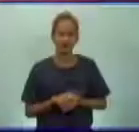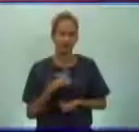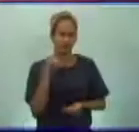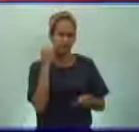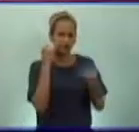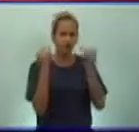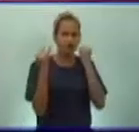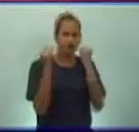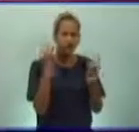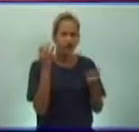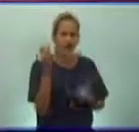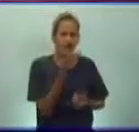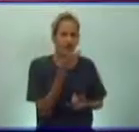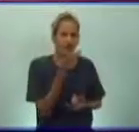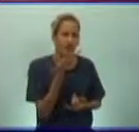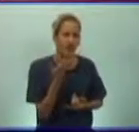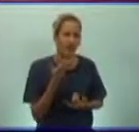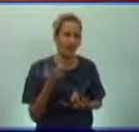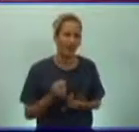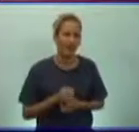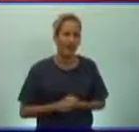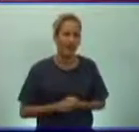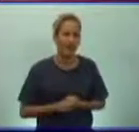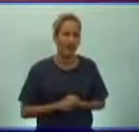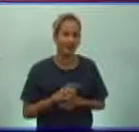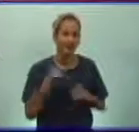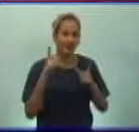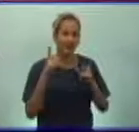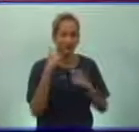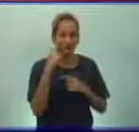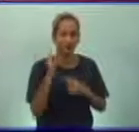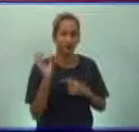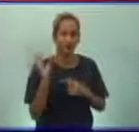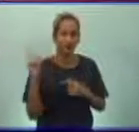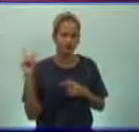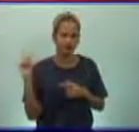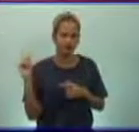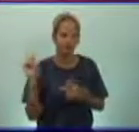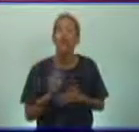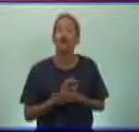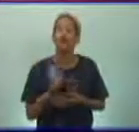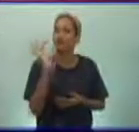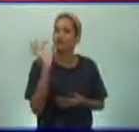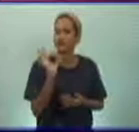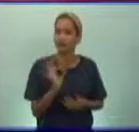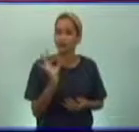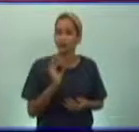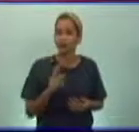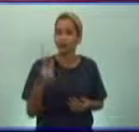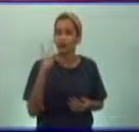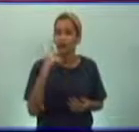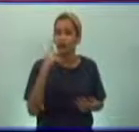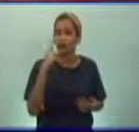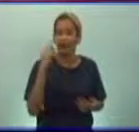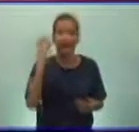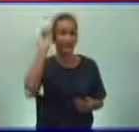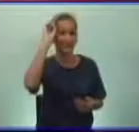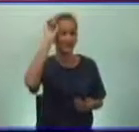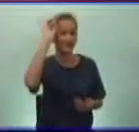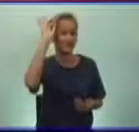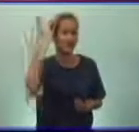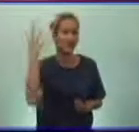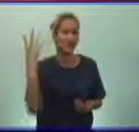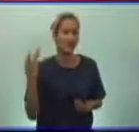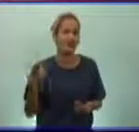¿Identificaron de quién les hablaba? Seguramente se percataron desde el primer momento que me refería a Celia